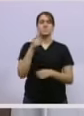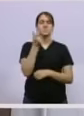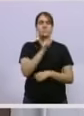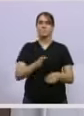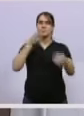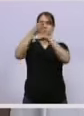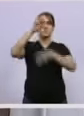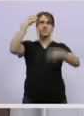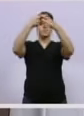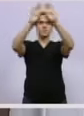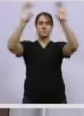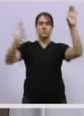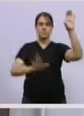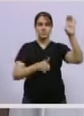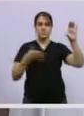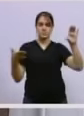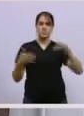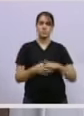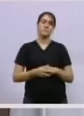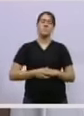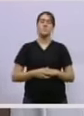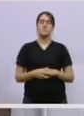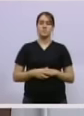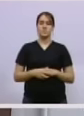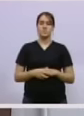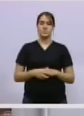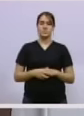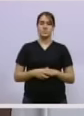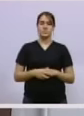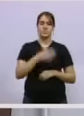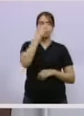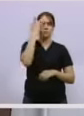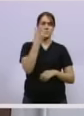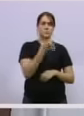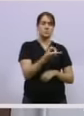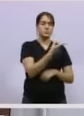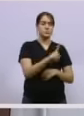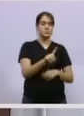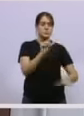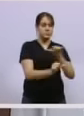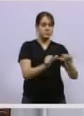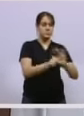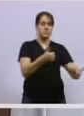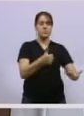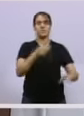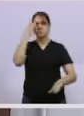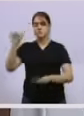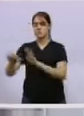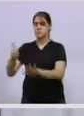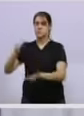Dios. Así, a últimos serán primeros, primeros serán